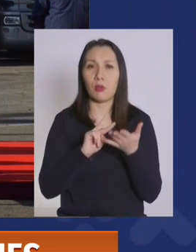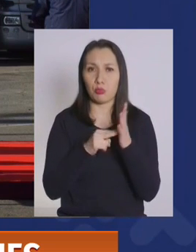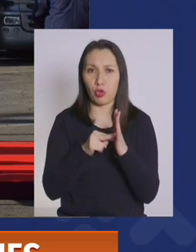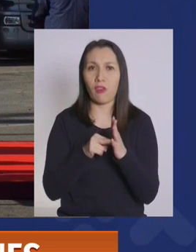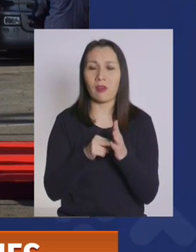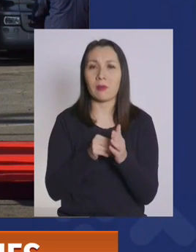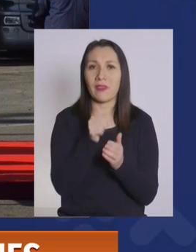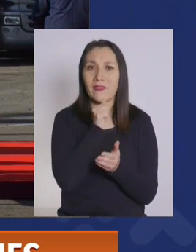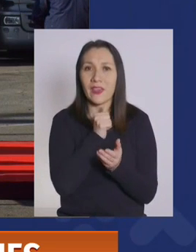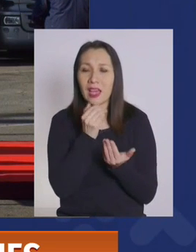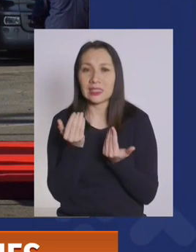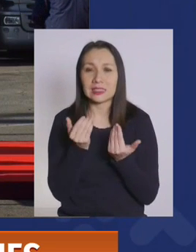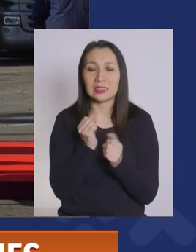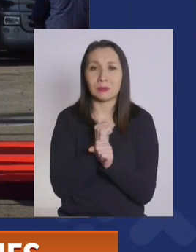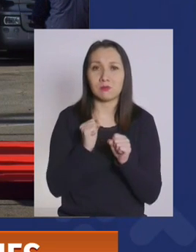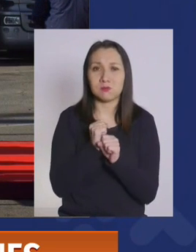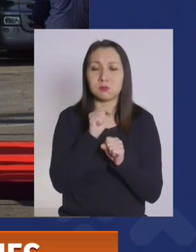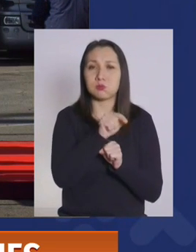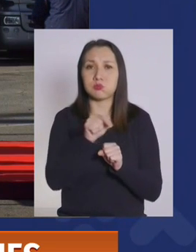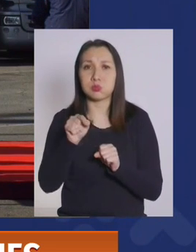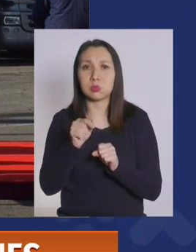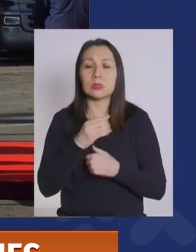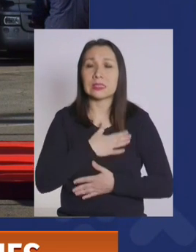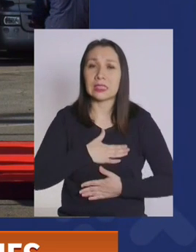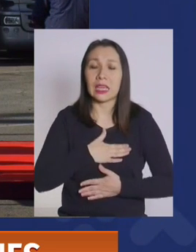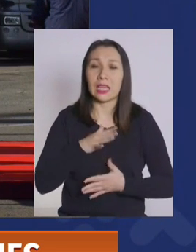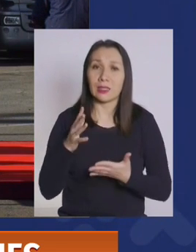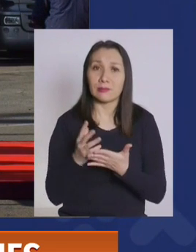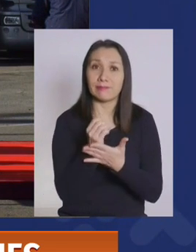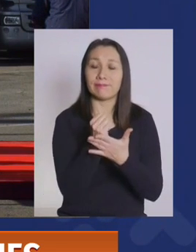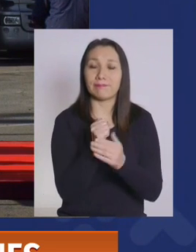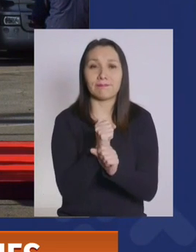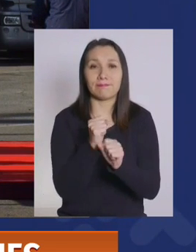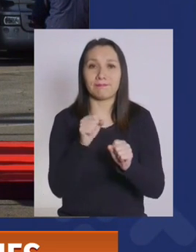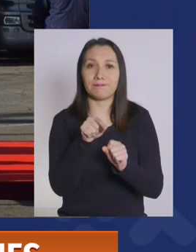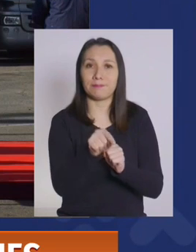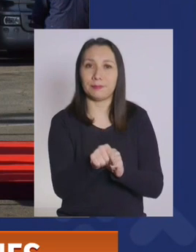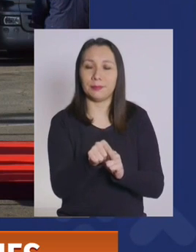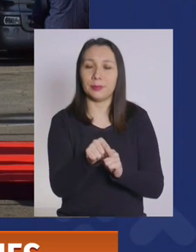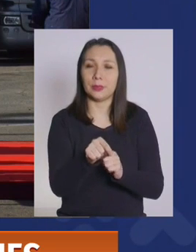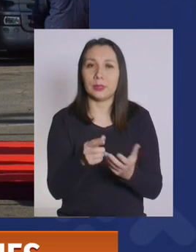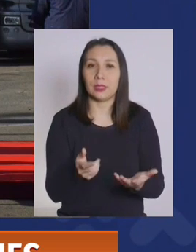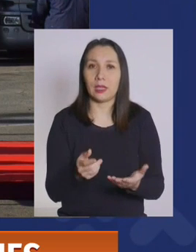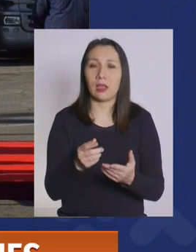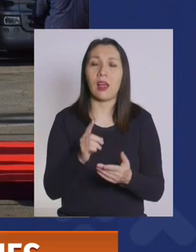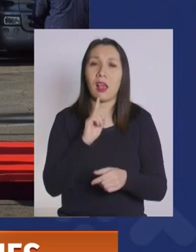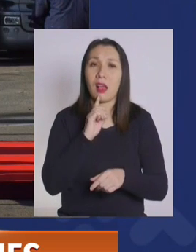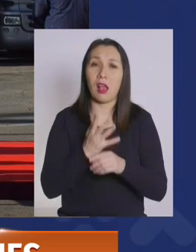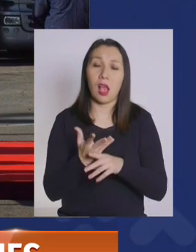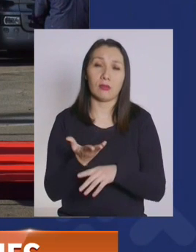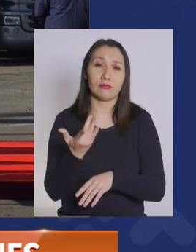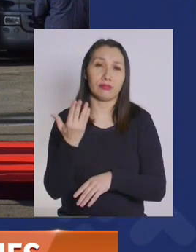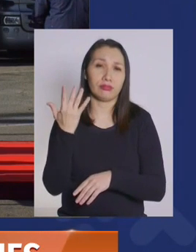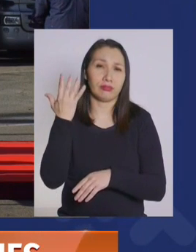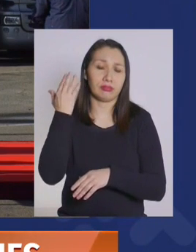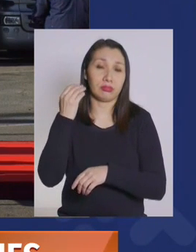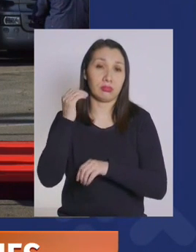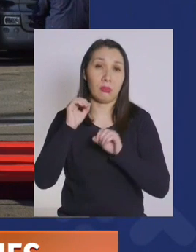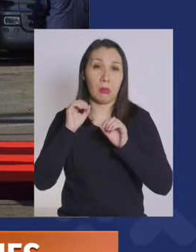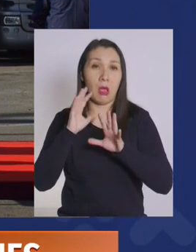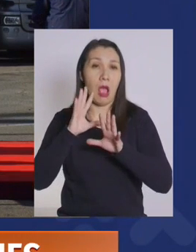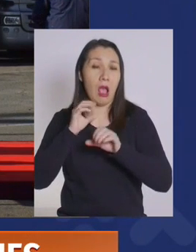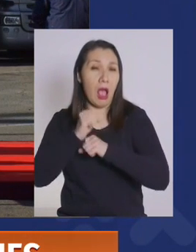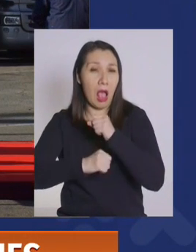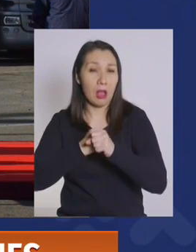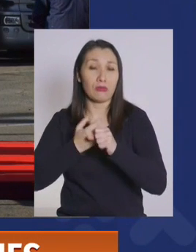problemas, las carencias, las privaciones, las aspiraciones que vienen desde no solo décadas,